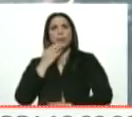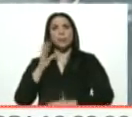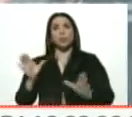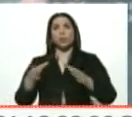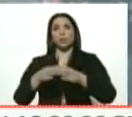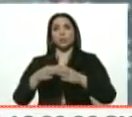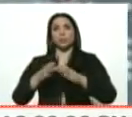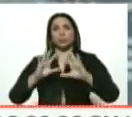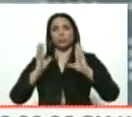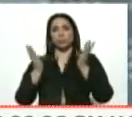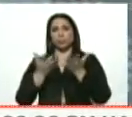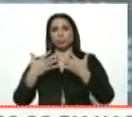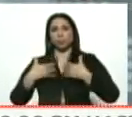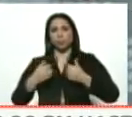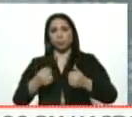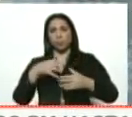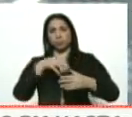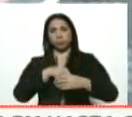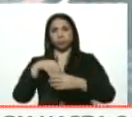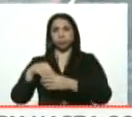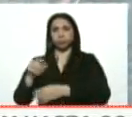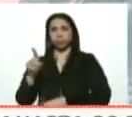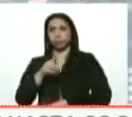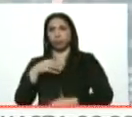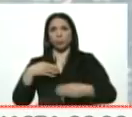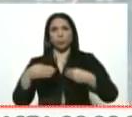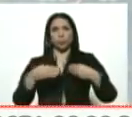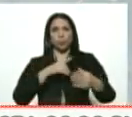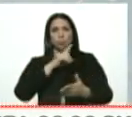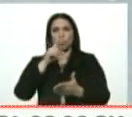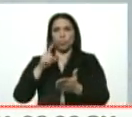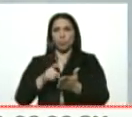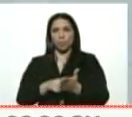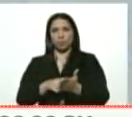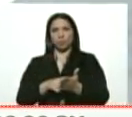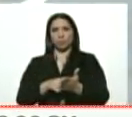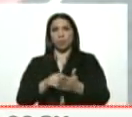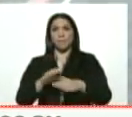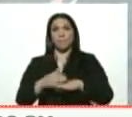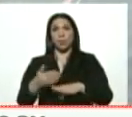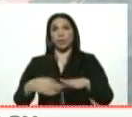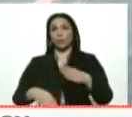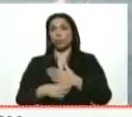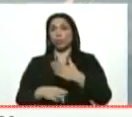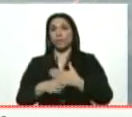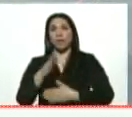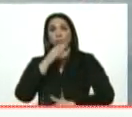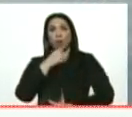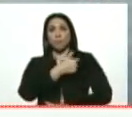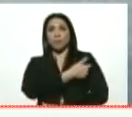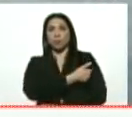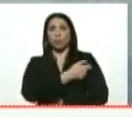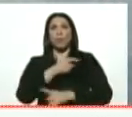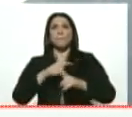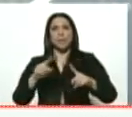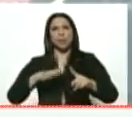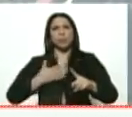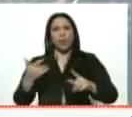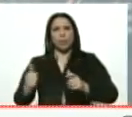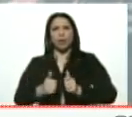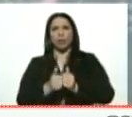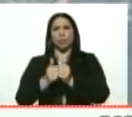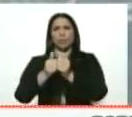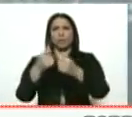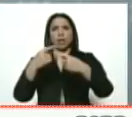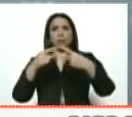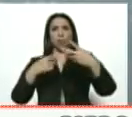de la Salud. La cuarentena no se flexibiliza totalmente porque todavía no hay una vacuna, pero puede ir acompañada de